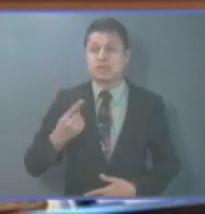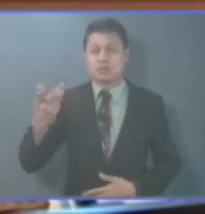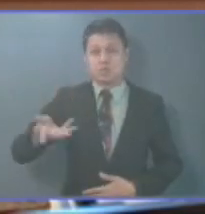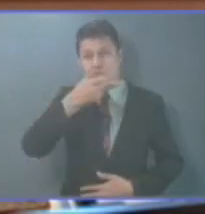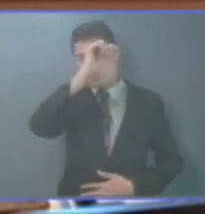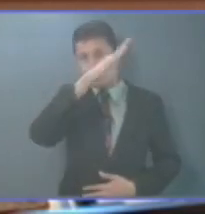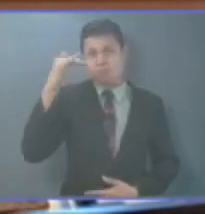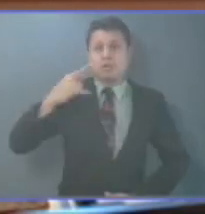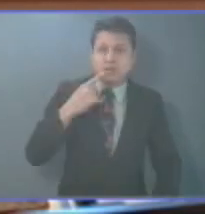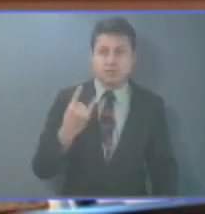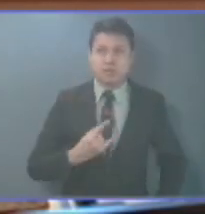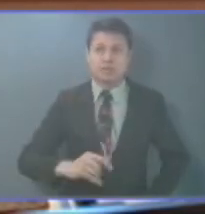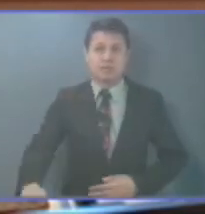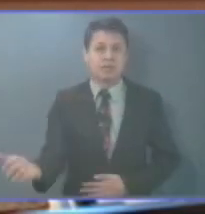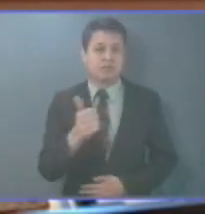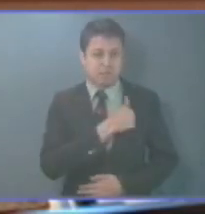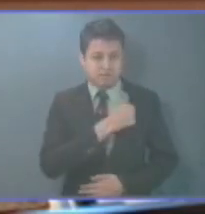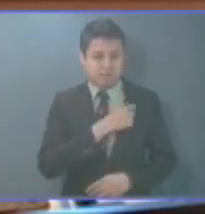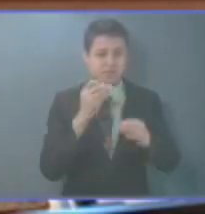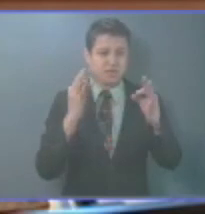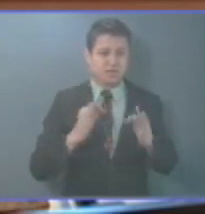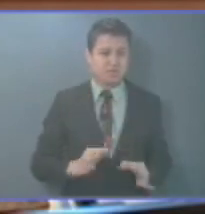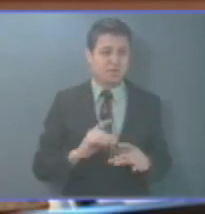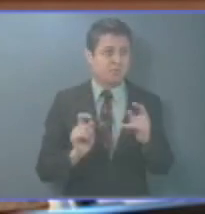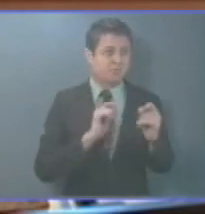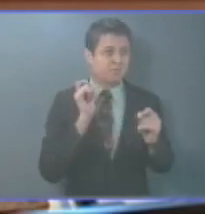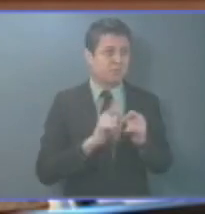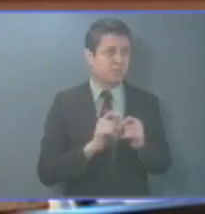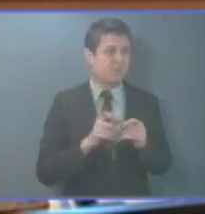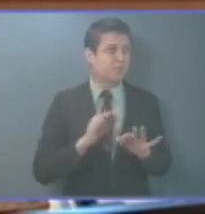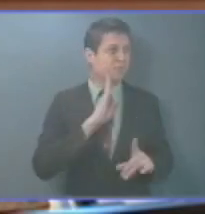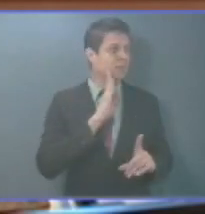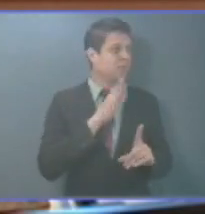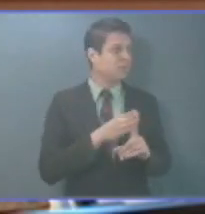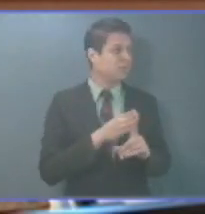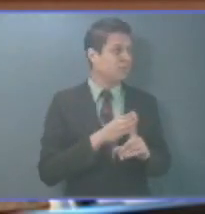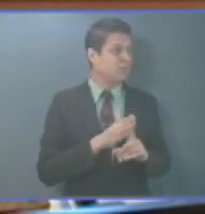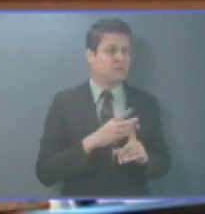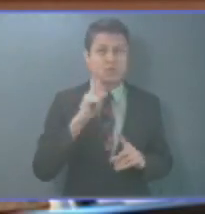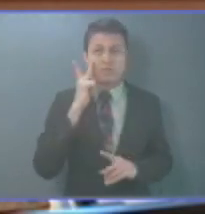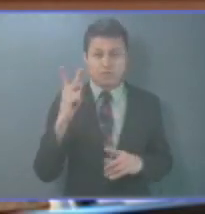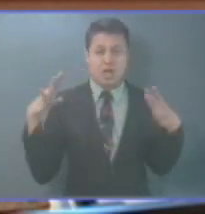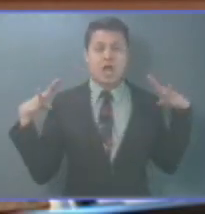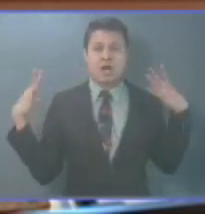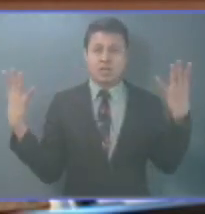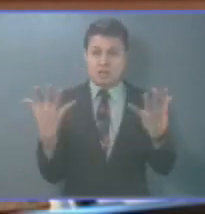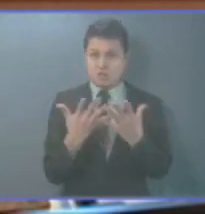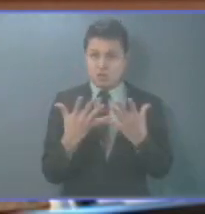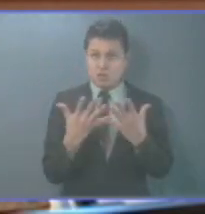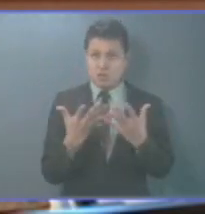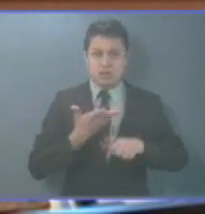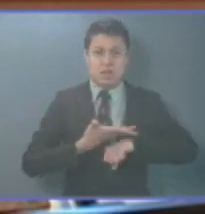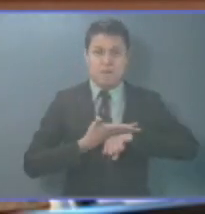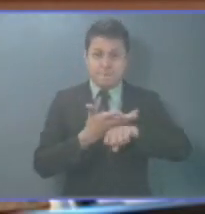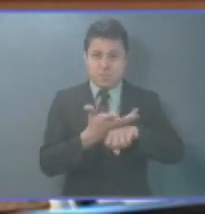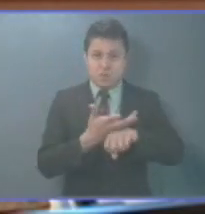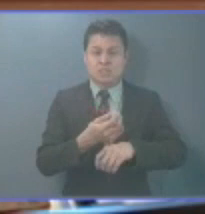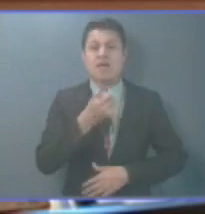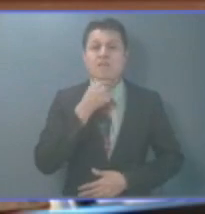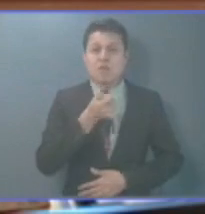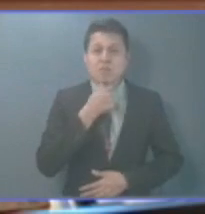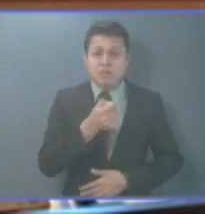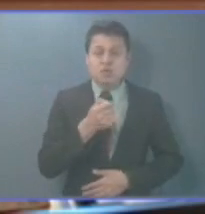Estado tomar las medidas efectivas para lograr la accesibilidad en el entorno físico, transporte,